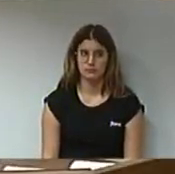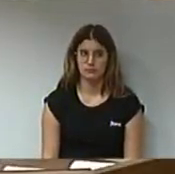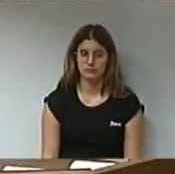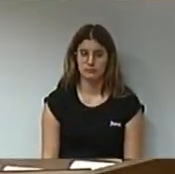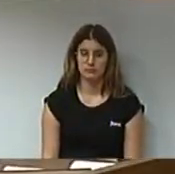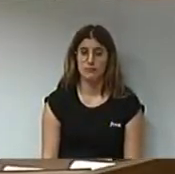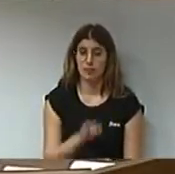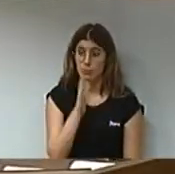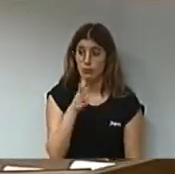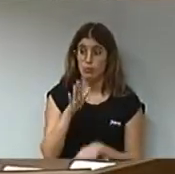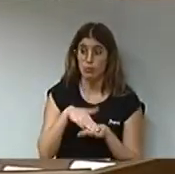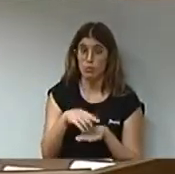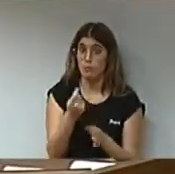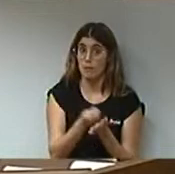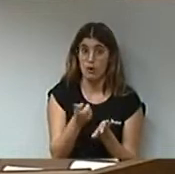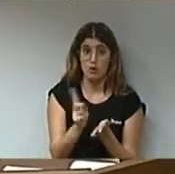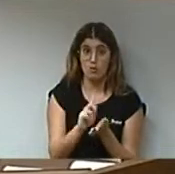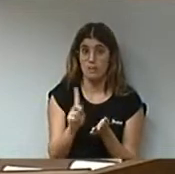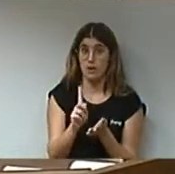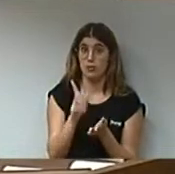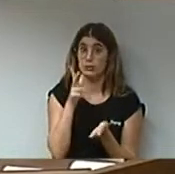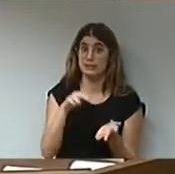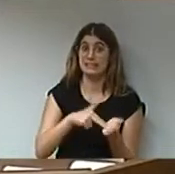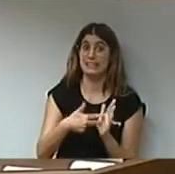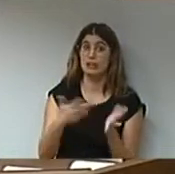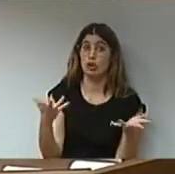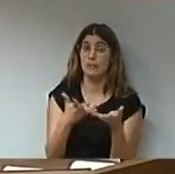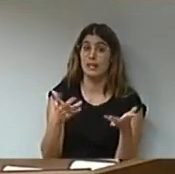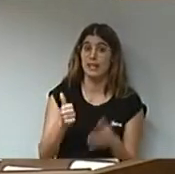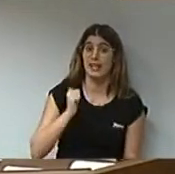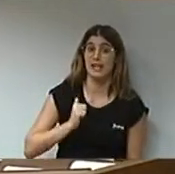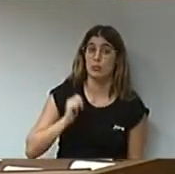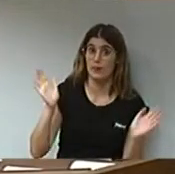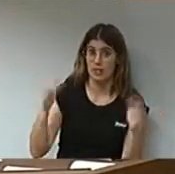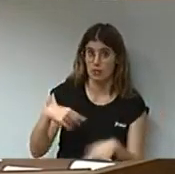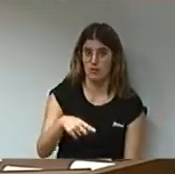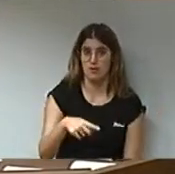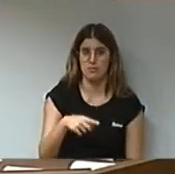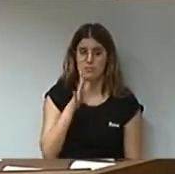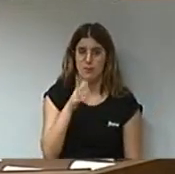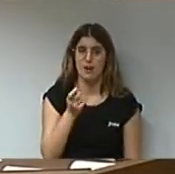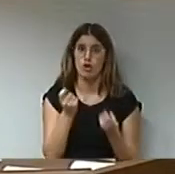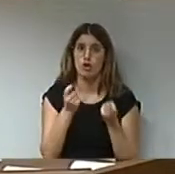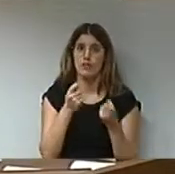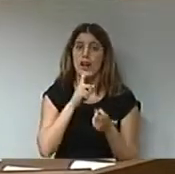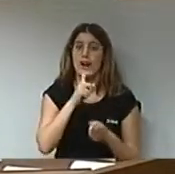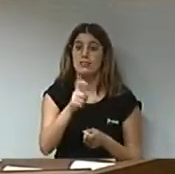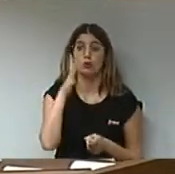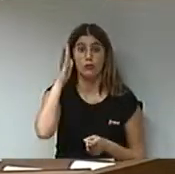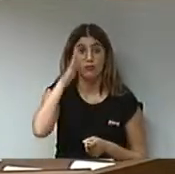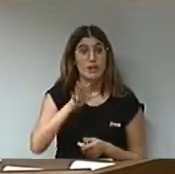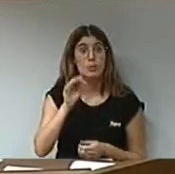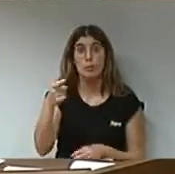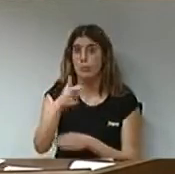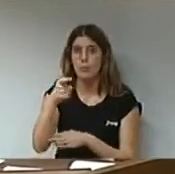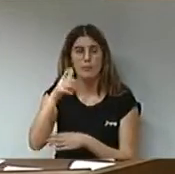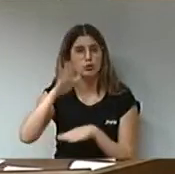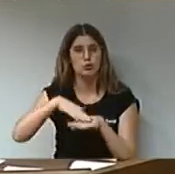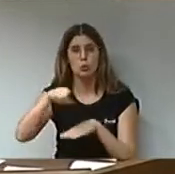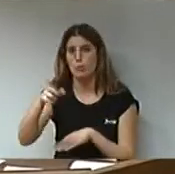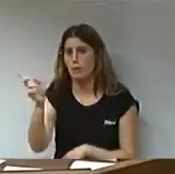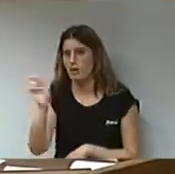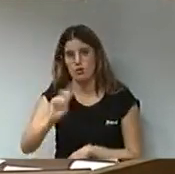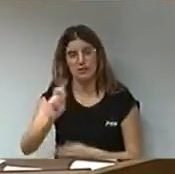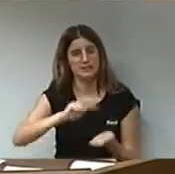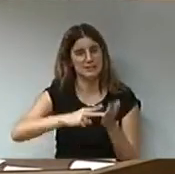Que por culpa de sus impagos no había técnico de emergencia que coordinaba los avisos. Que hubo un fallo, pero que no fue de los bomberos, que no fue de los